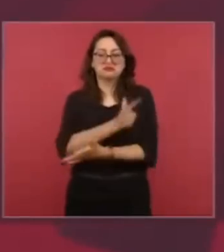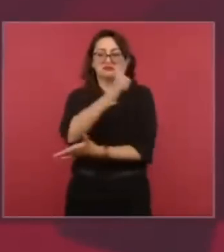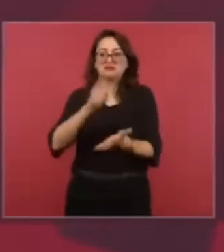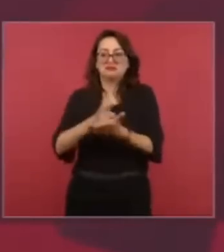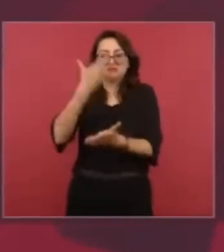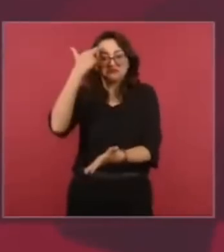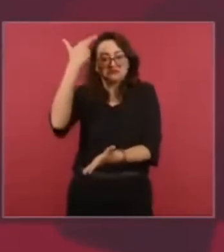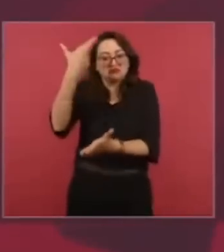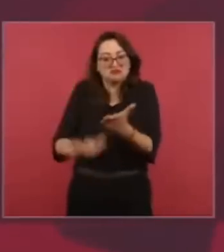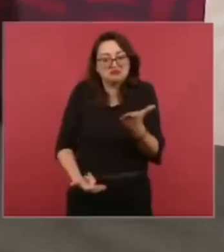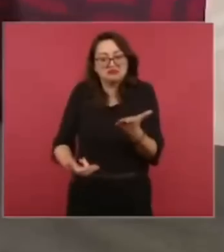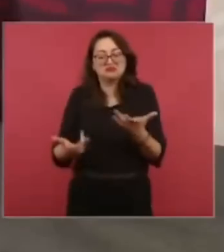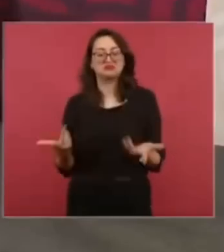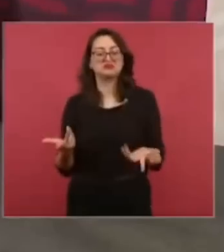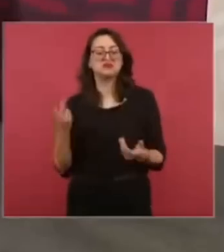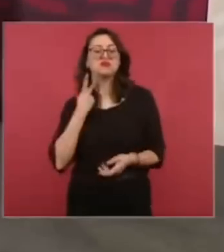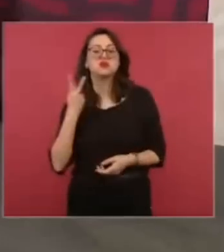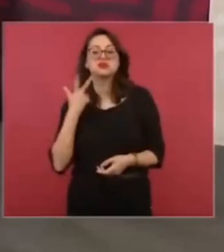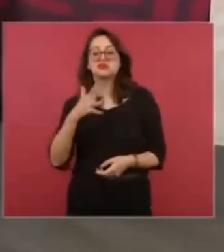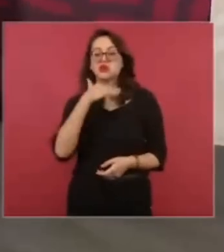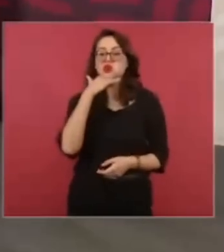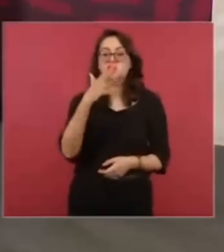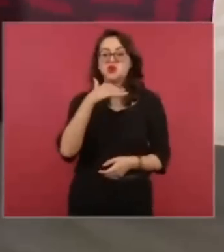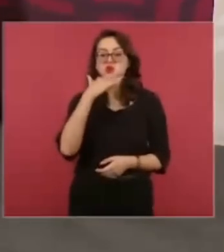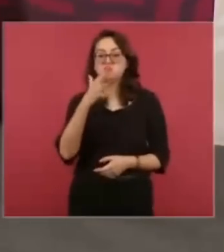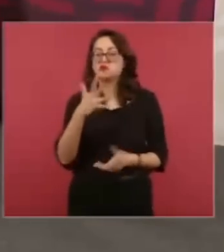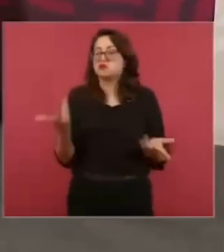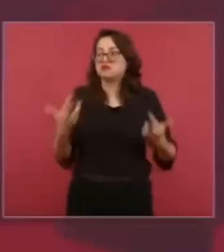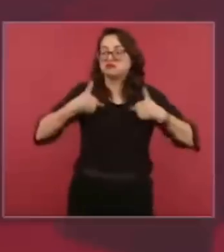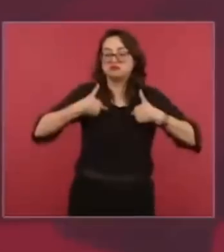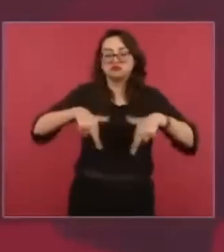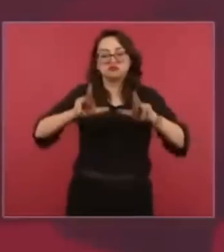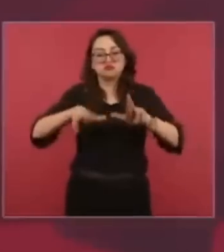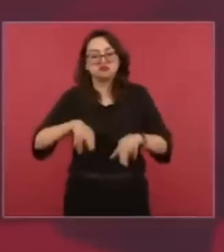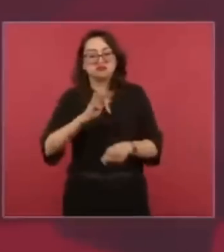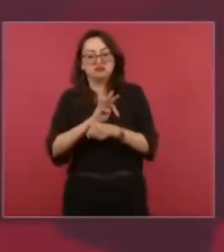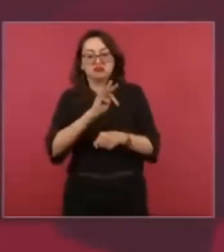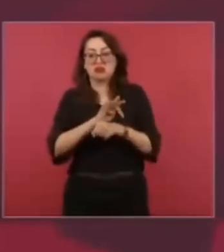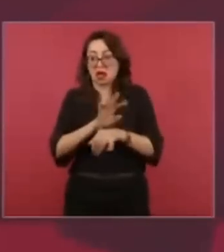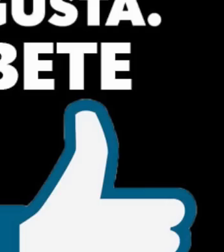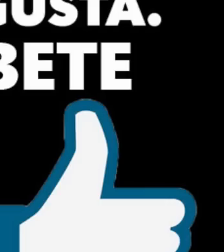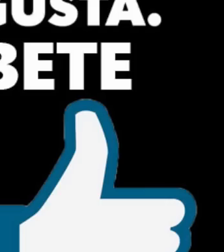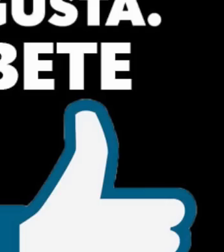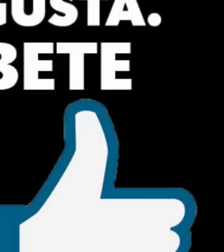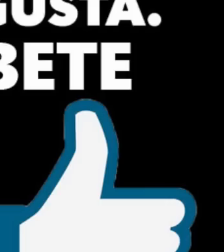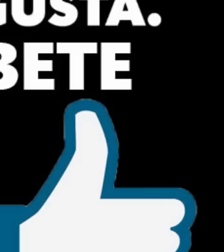de Cuello Blanco y en algunos casos también de la otra delincuencia.